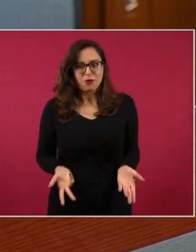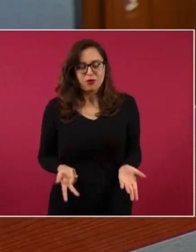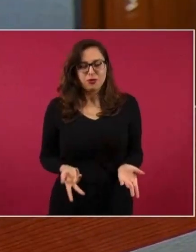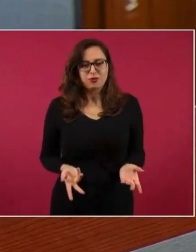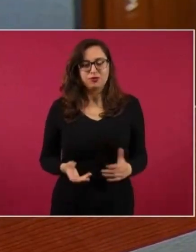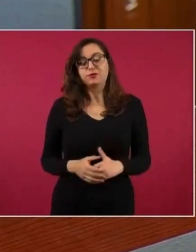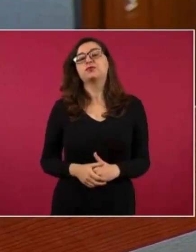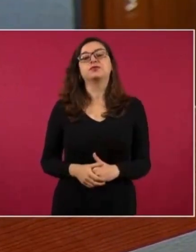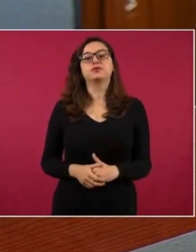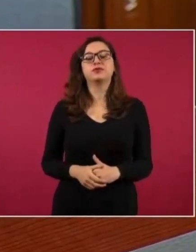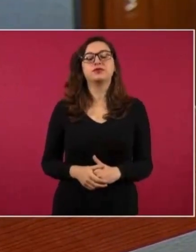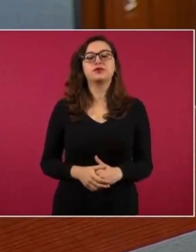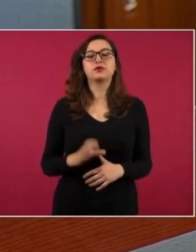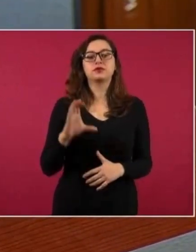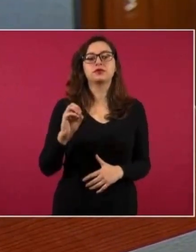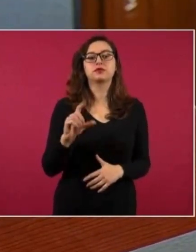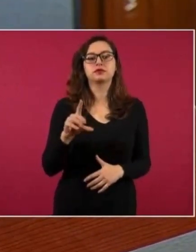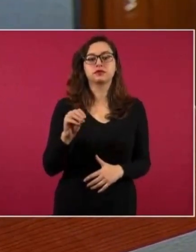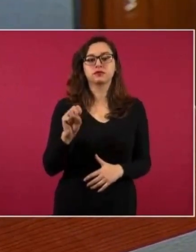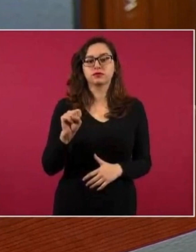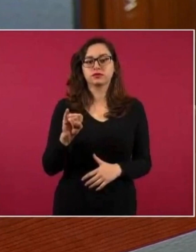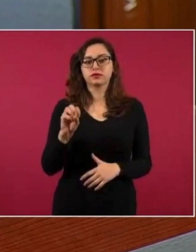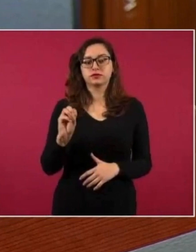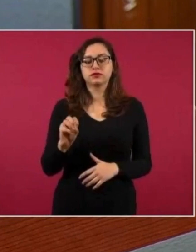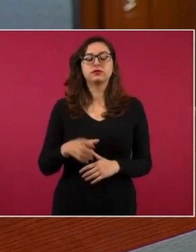Luis Donaldo Colosio, sí es.